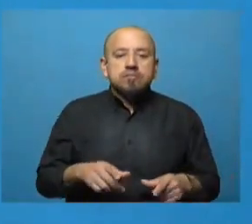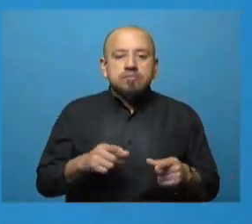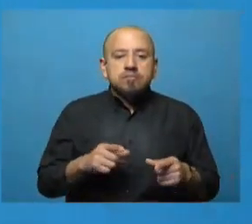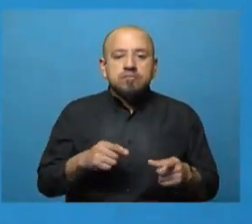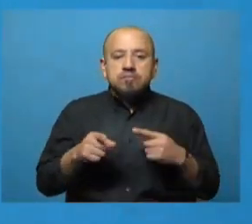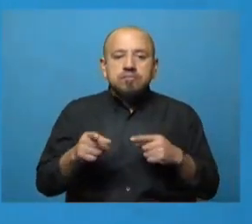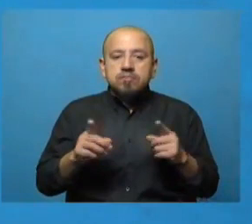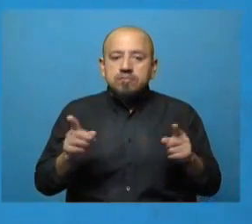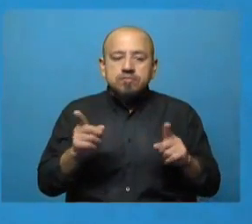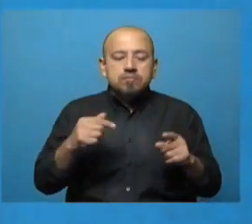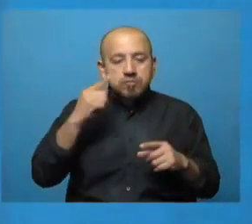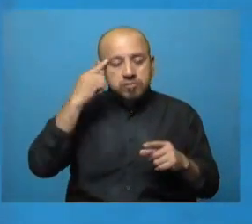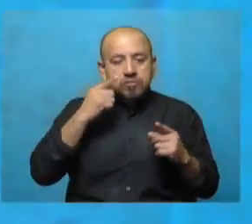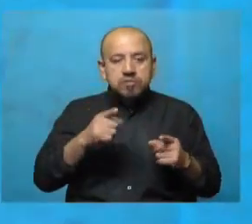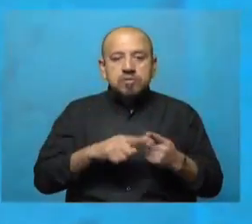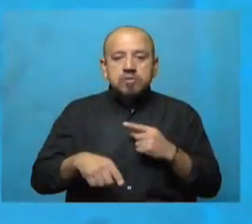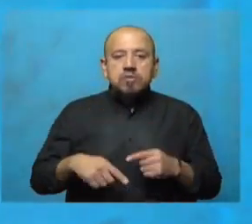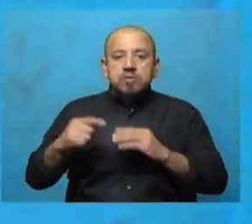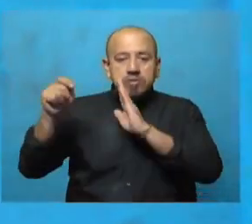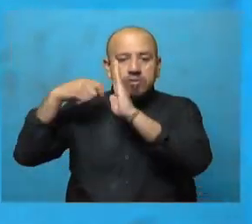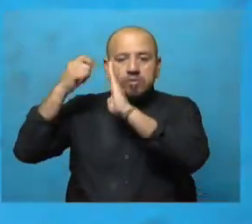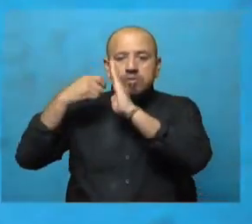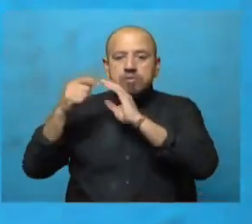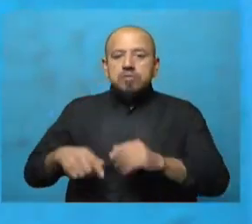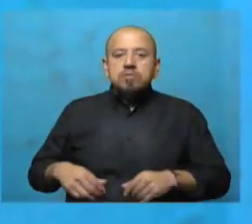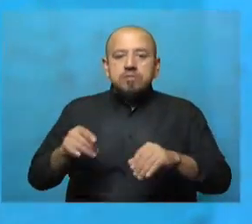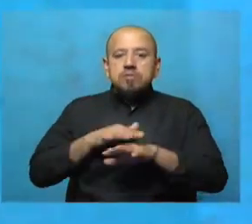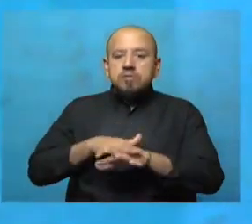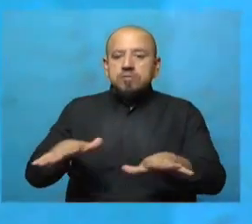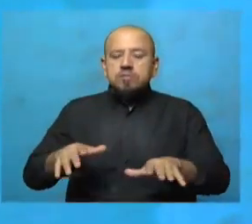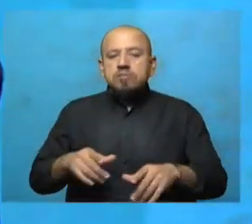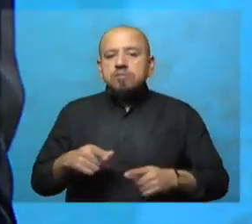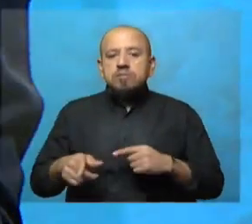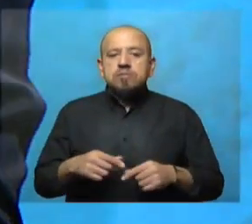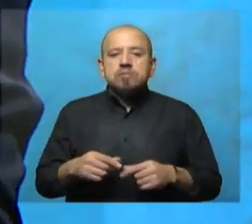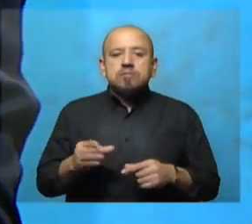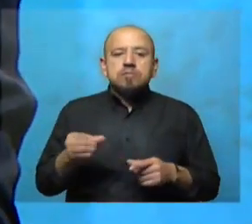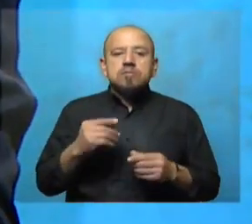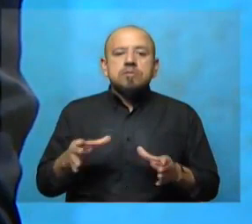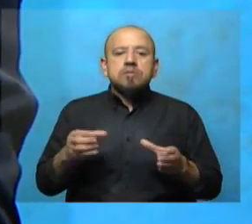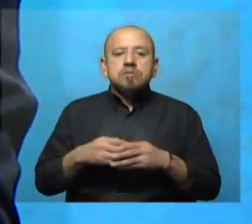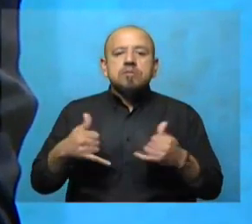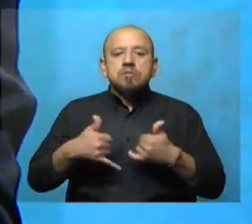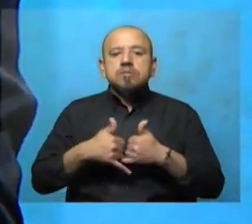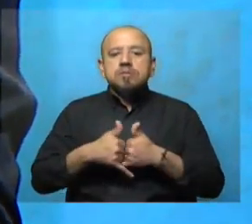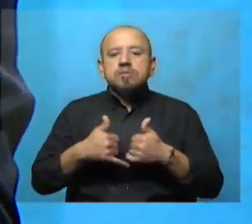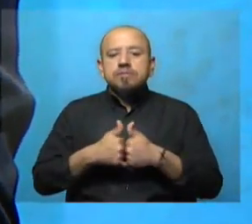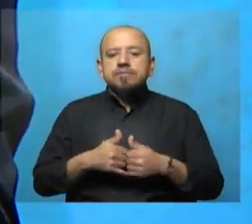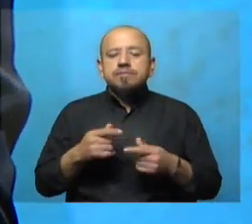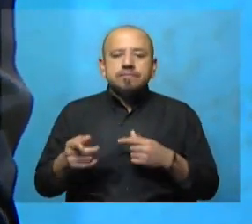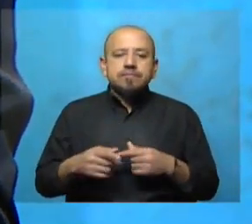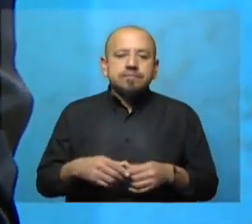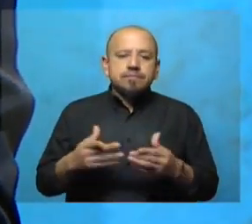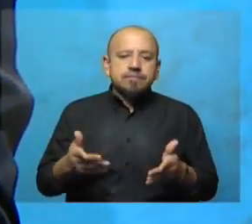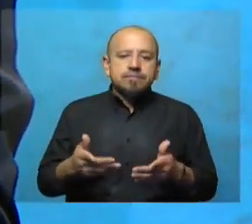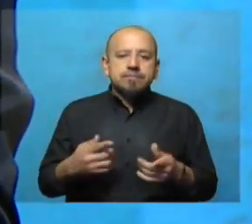por lo menos yo no lo pensé así seguía el video se viralizó empezó a aparecer en las redes en los grupos de WhatsApp no y todo el mundo lo